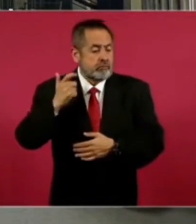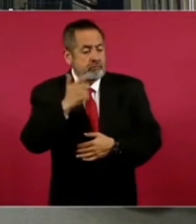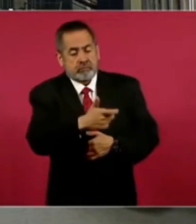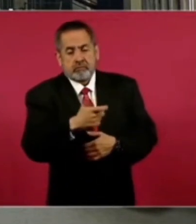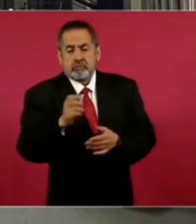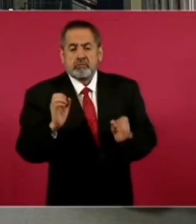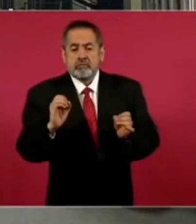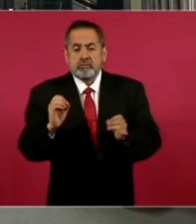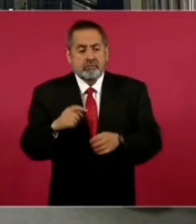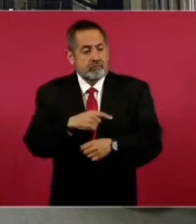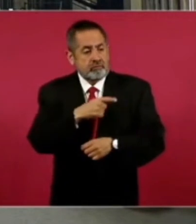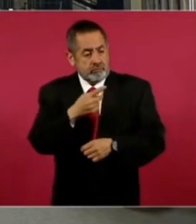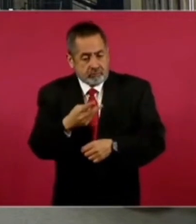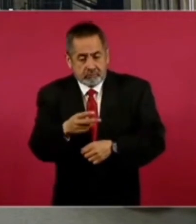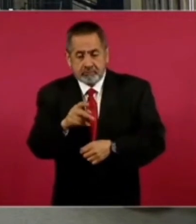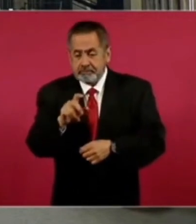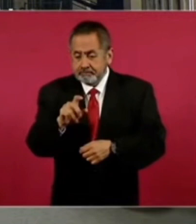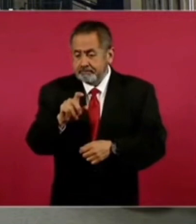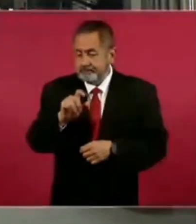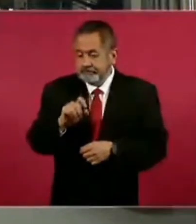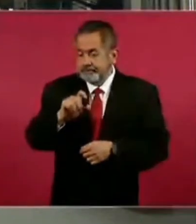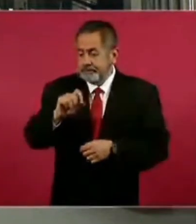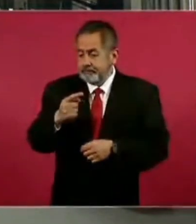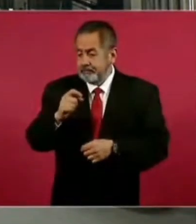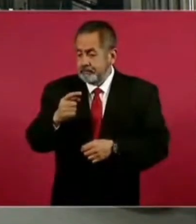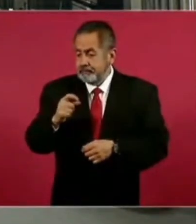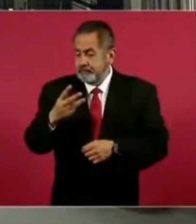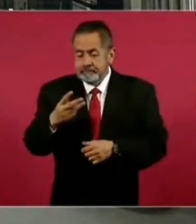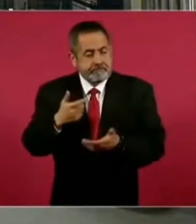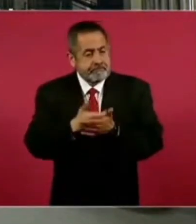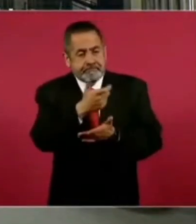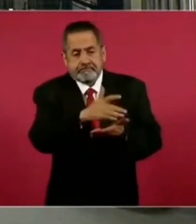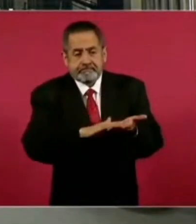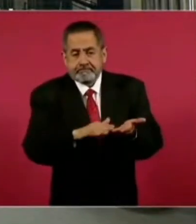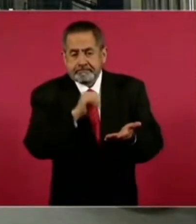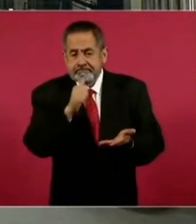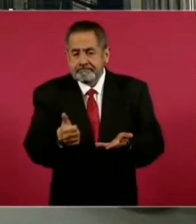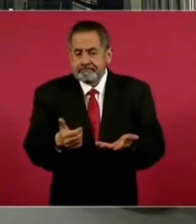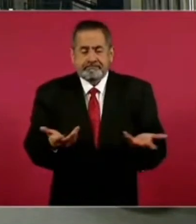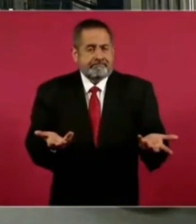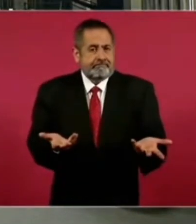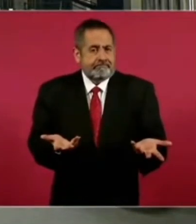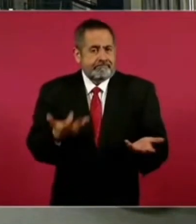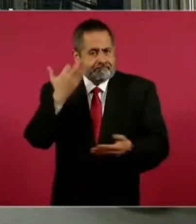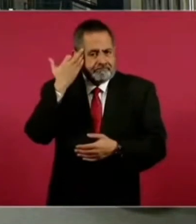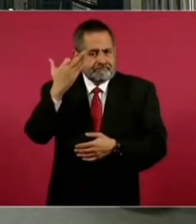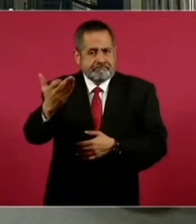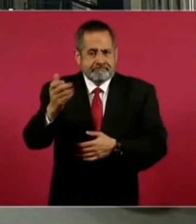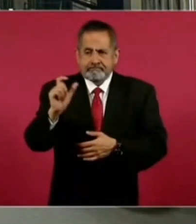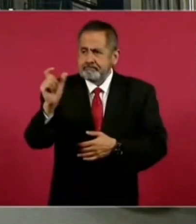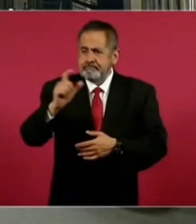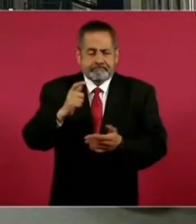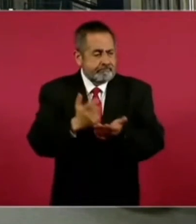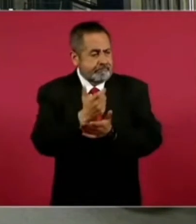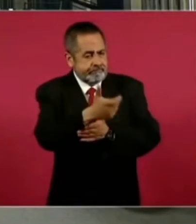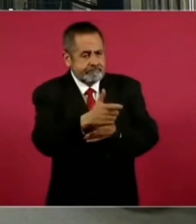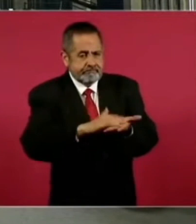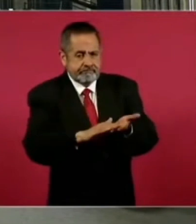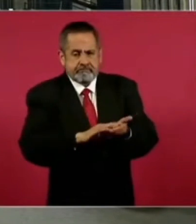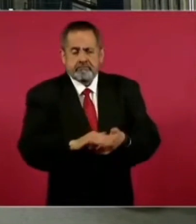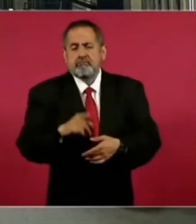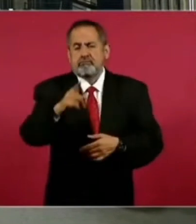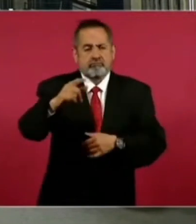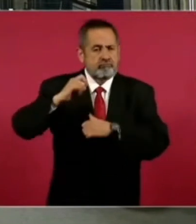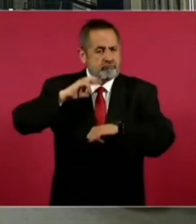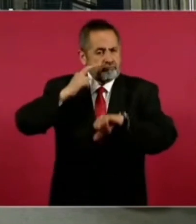al 2023 no se termina de pagar. ¿Existe un tiempo promedio en este gobierno que usted